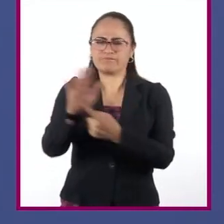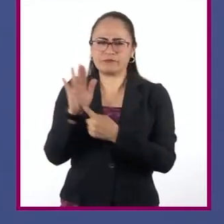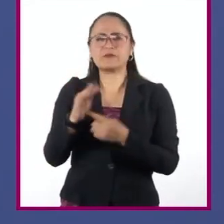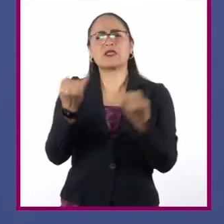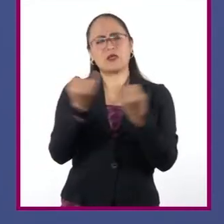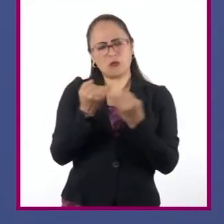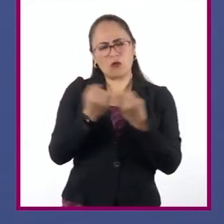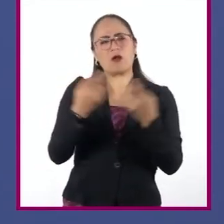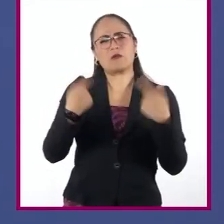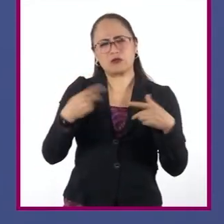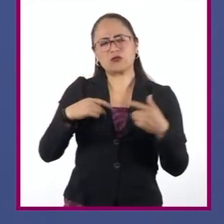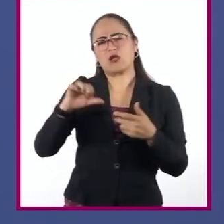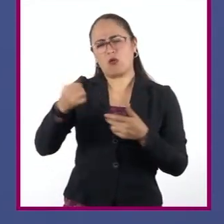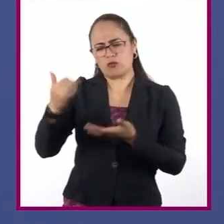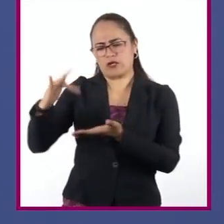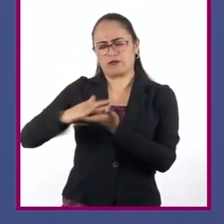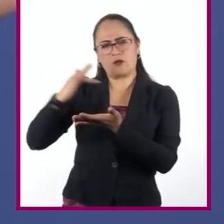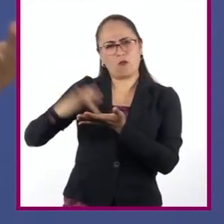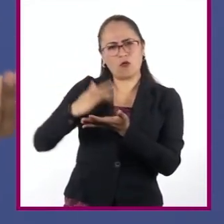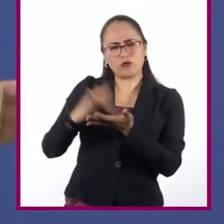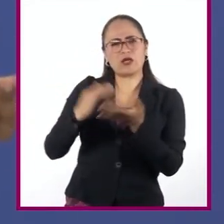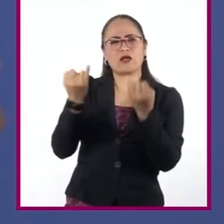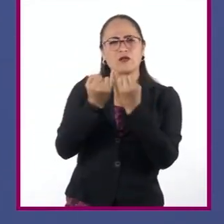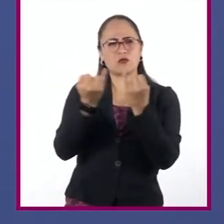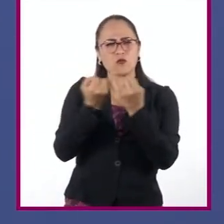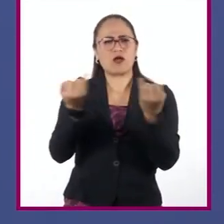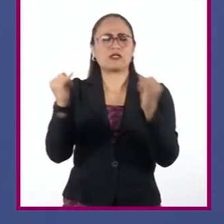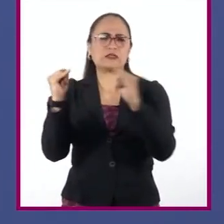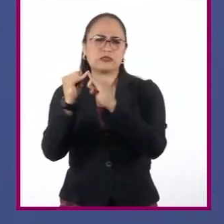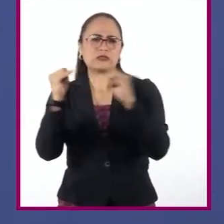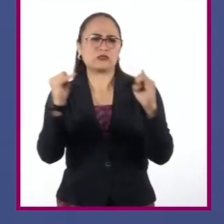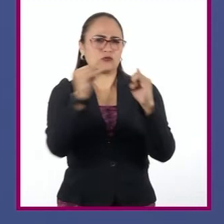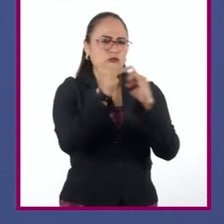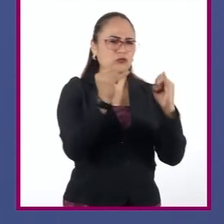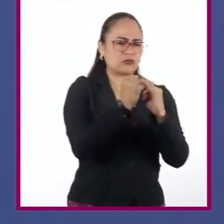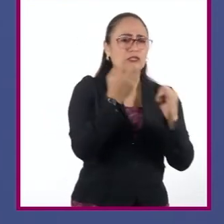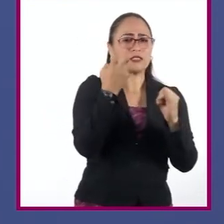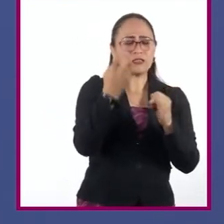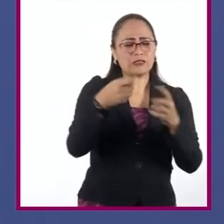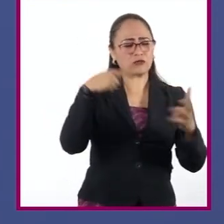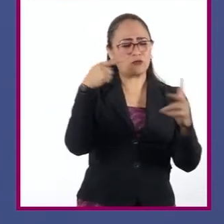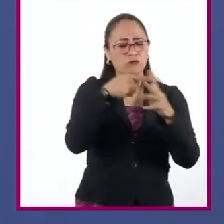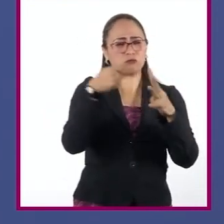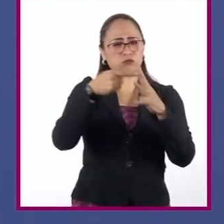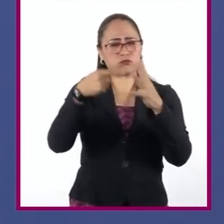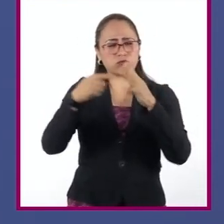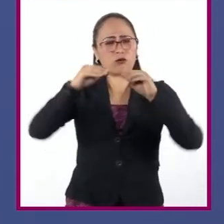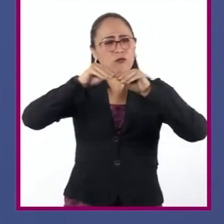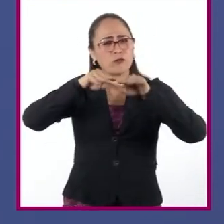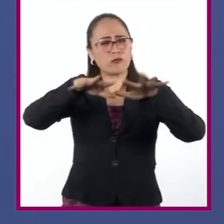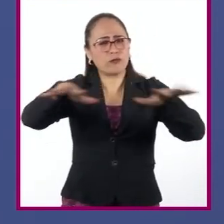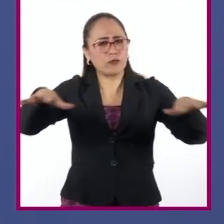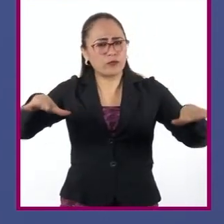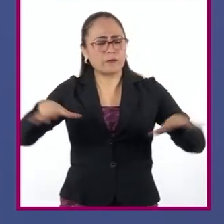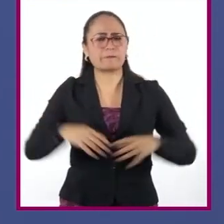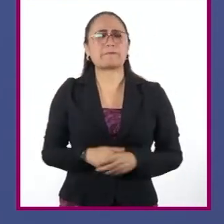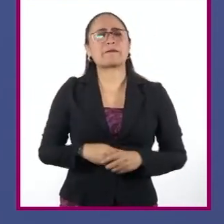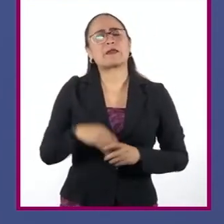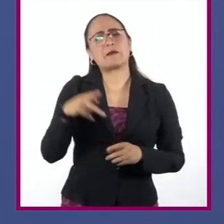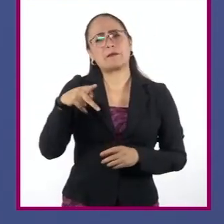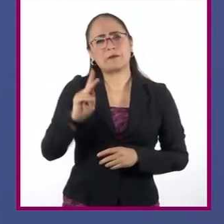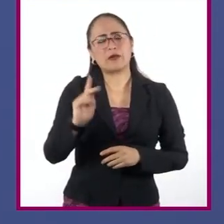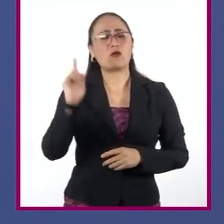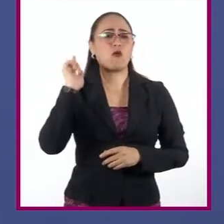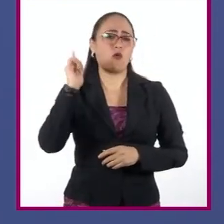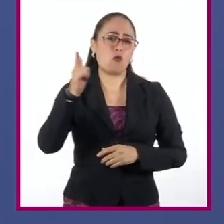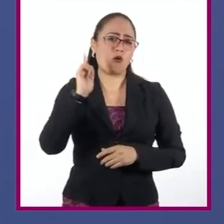otras personas e instituciones y esto les permitió difundir sus causas, aunque sería deseable que las